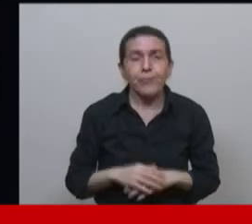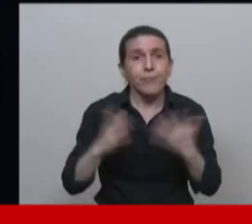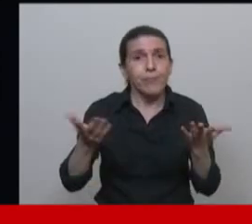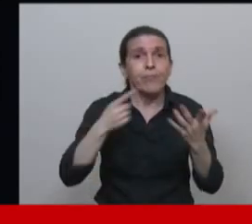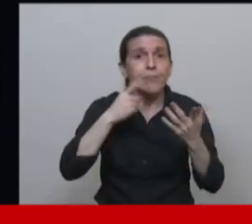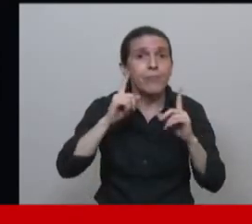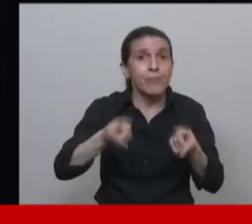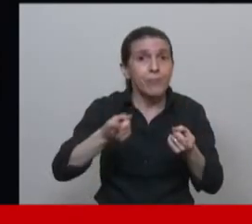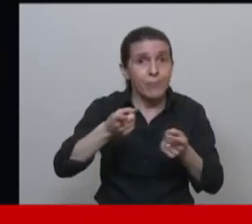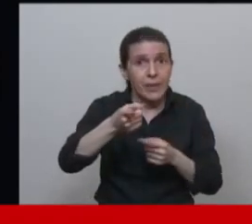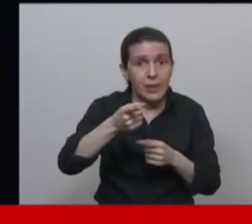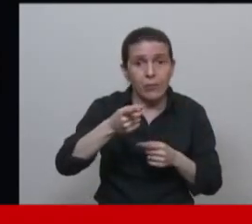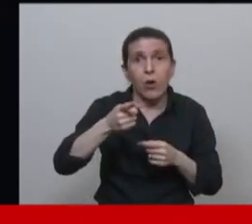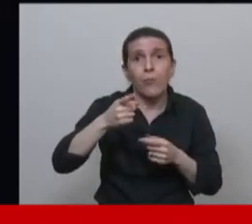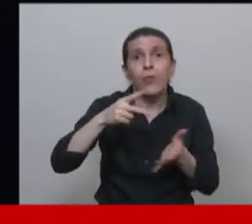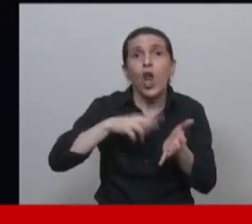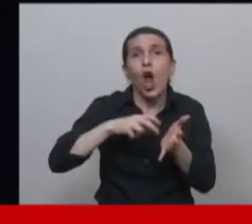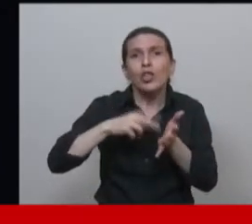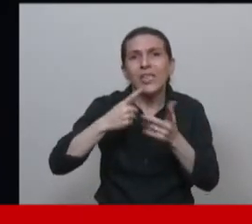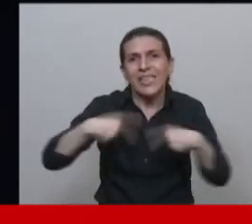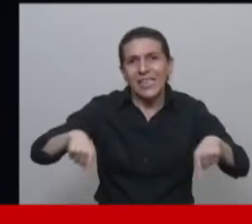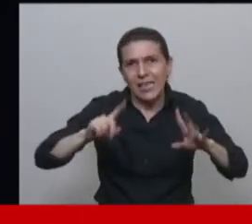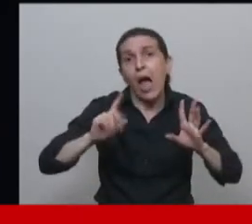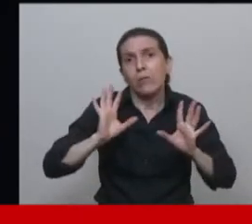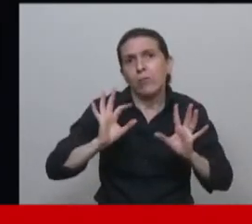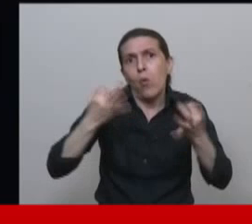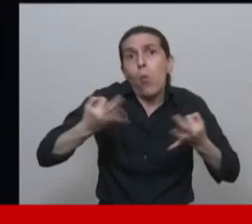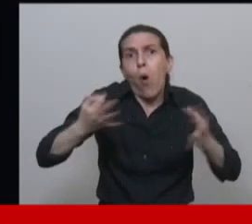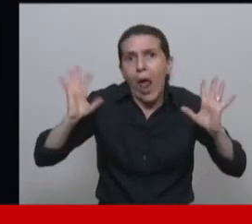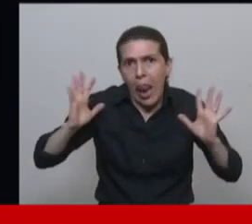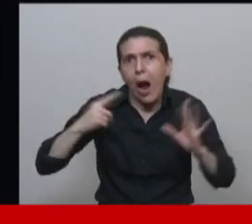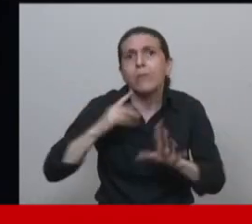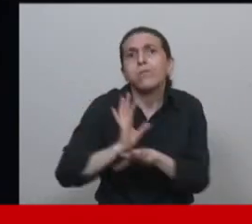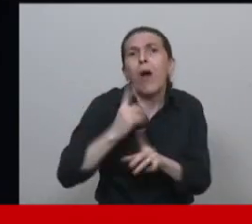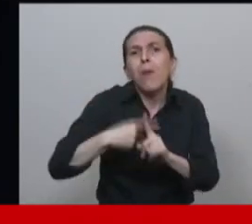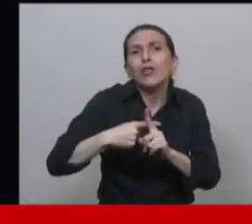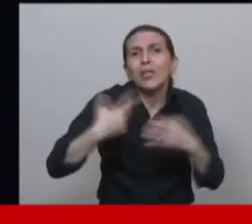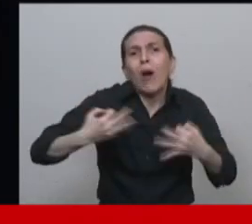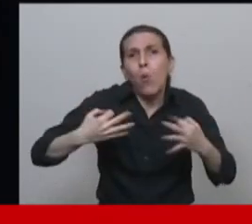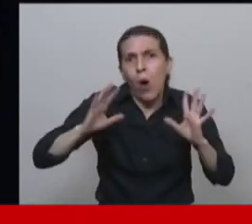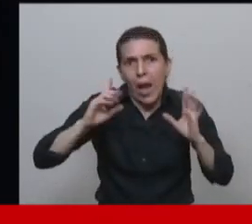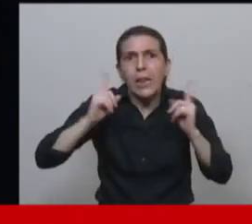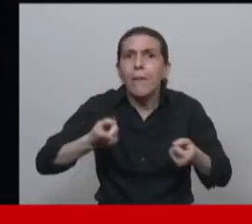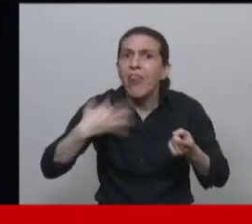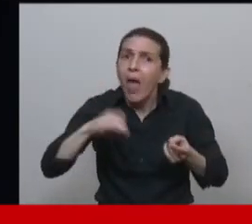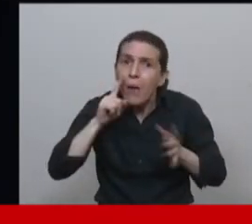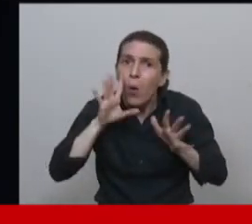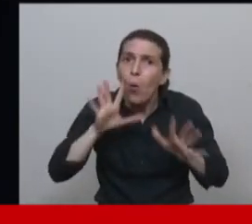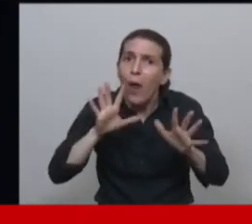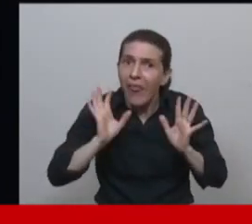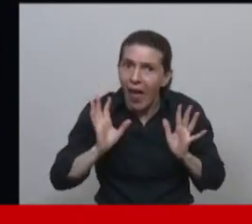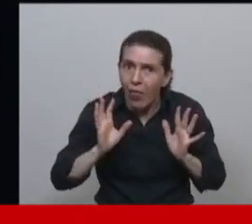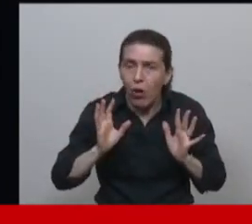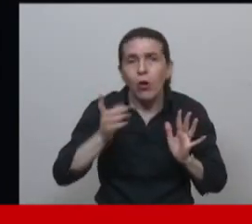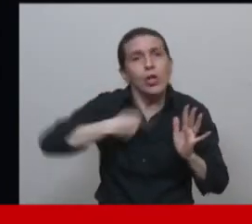Dentro de lo que es una noticia muy positiva, también hay que mantener cierta cautela